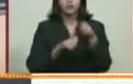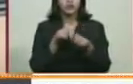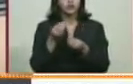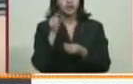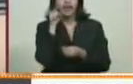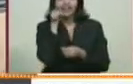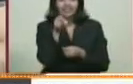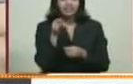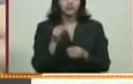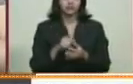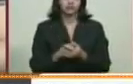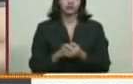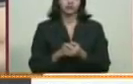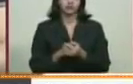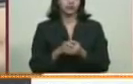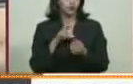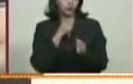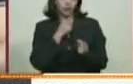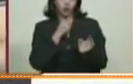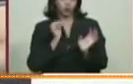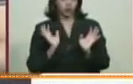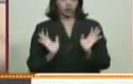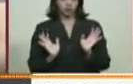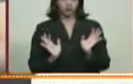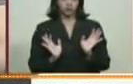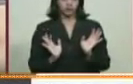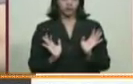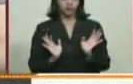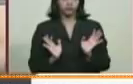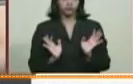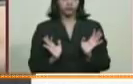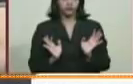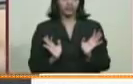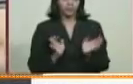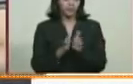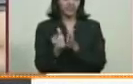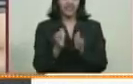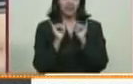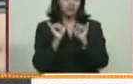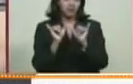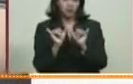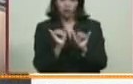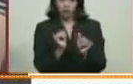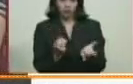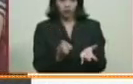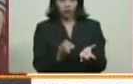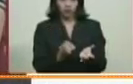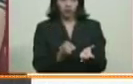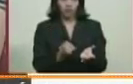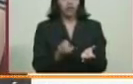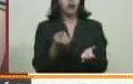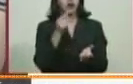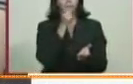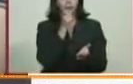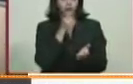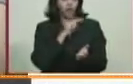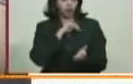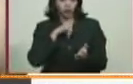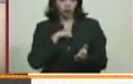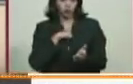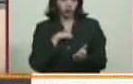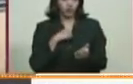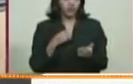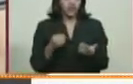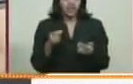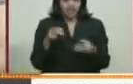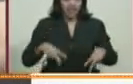ti no te gustaría que te hagan un hecho similar a este. Por lo tanto, si a ti no te gusta, al otro tampoco debiera gustarle. En la